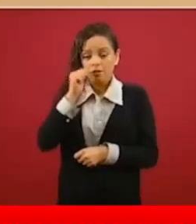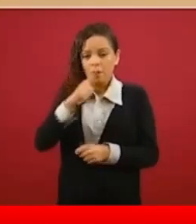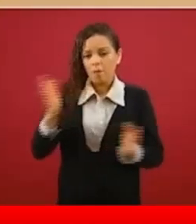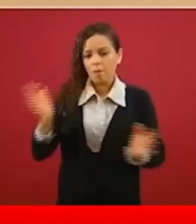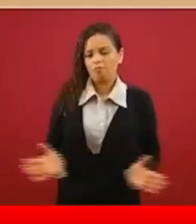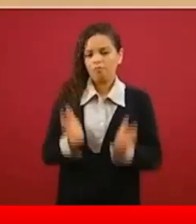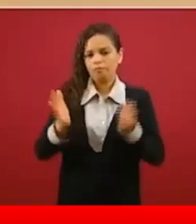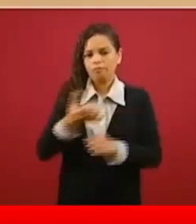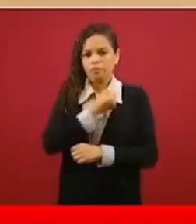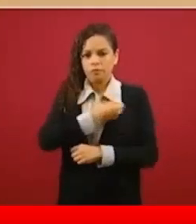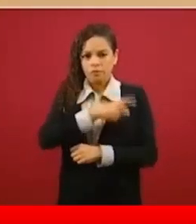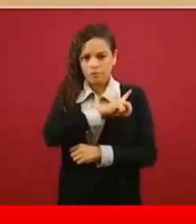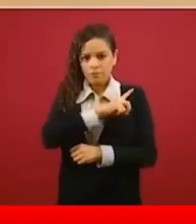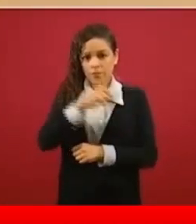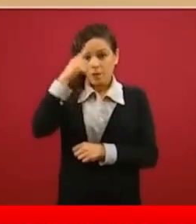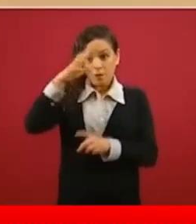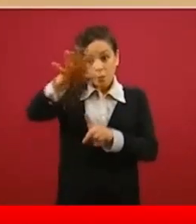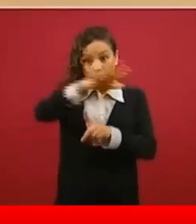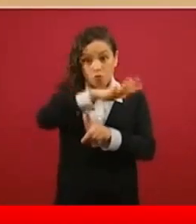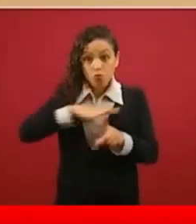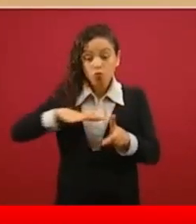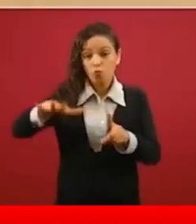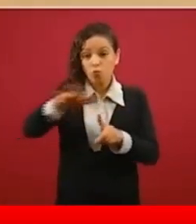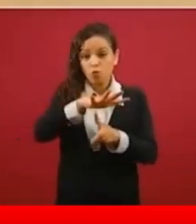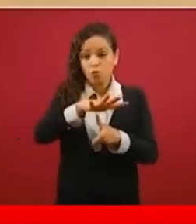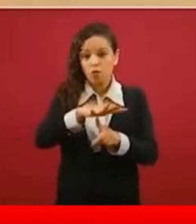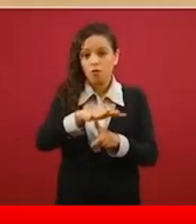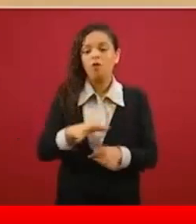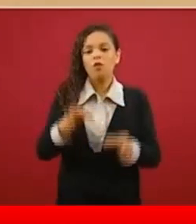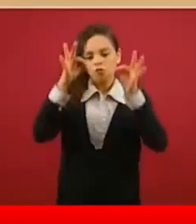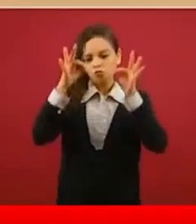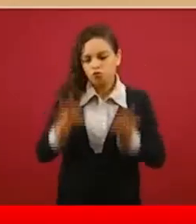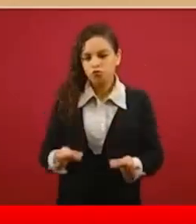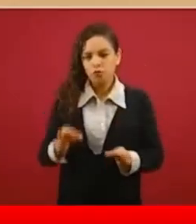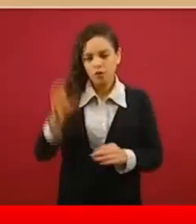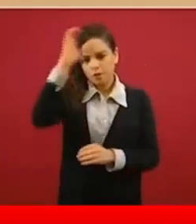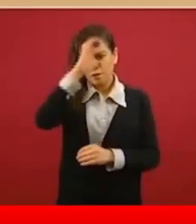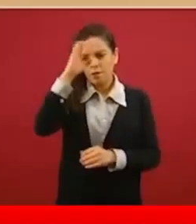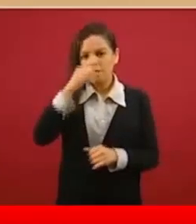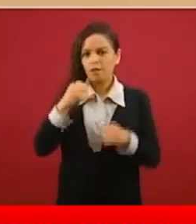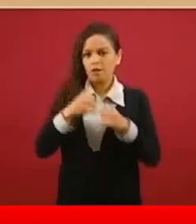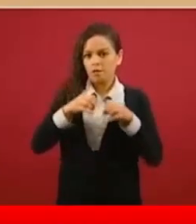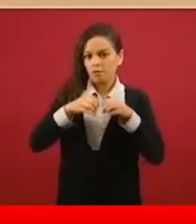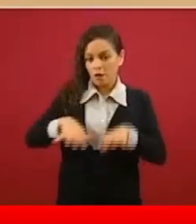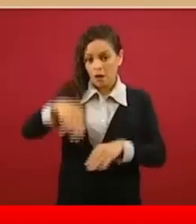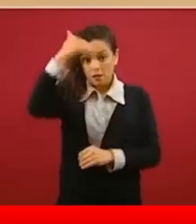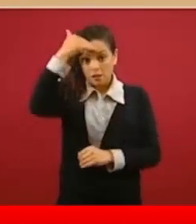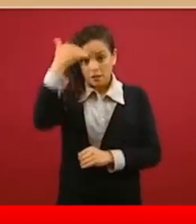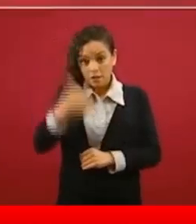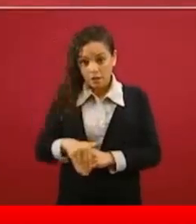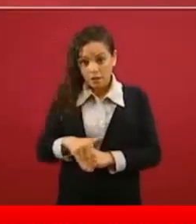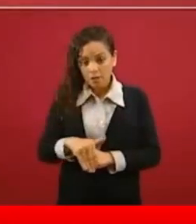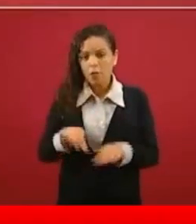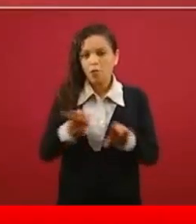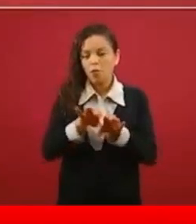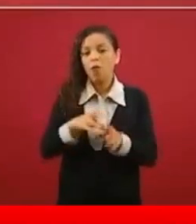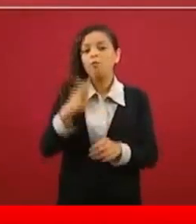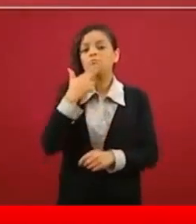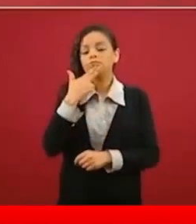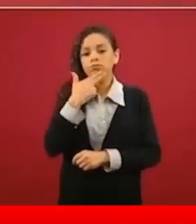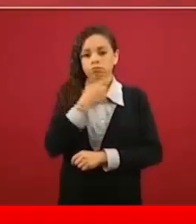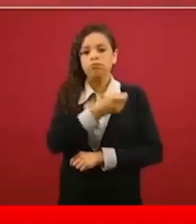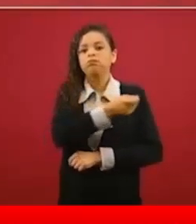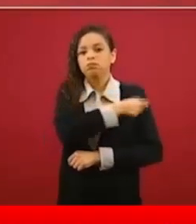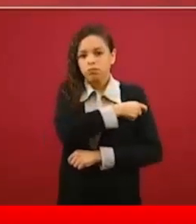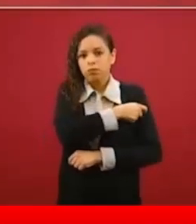ayuda a que toda la ciudadanía conozca información verídica científica sobre la utilidad de las vacunas y los